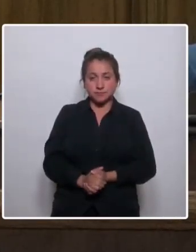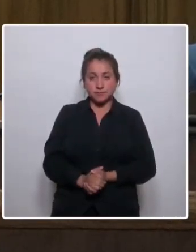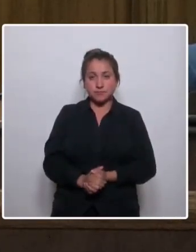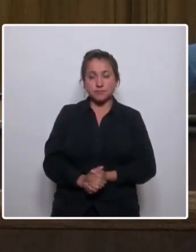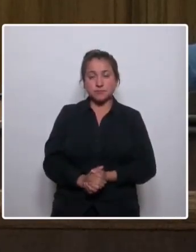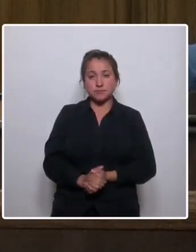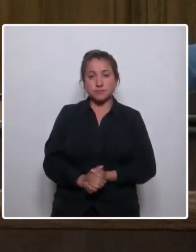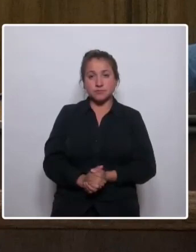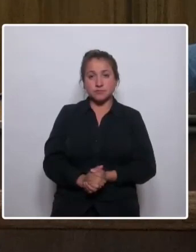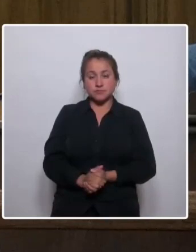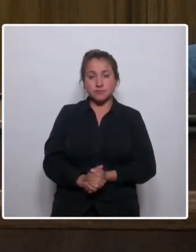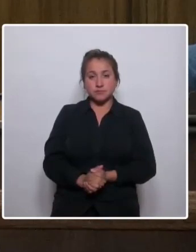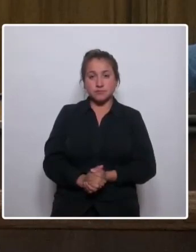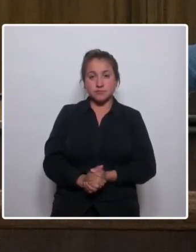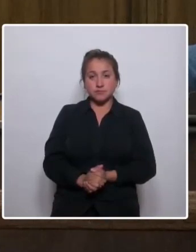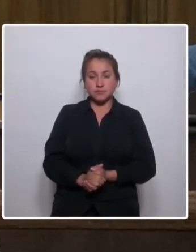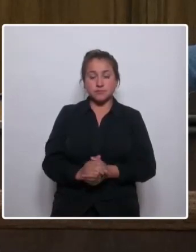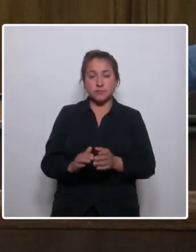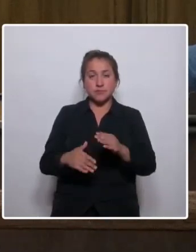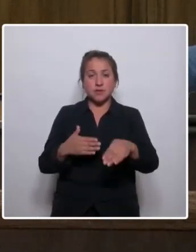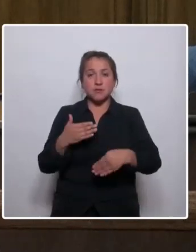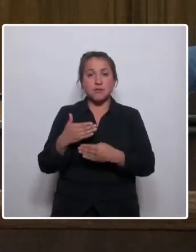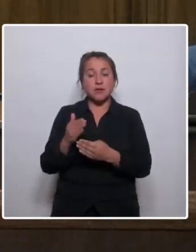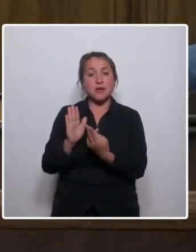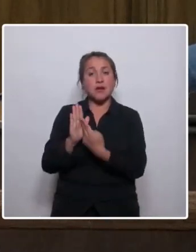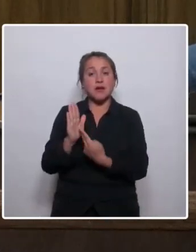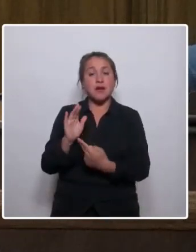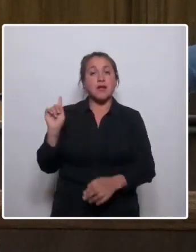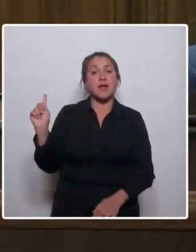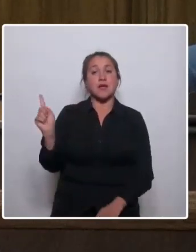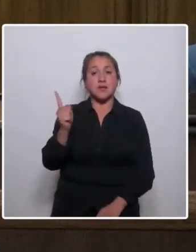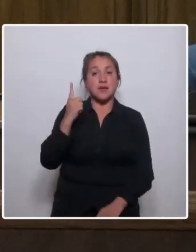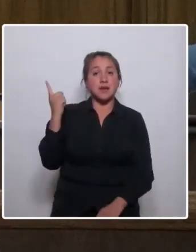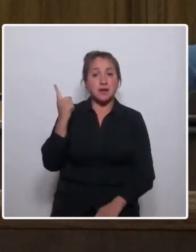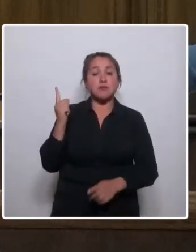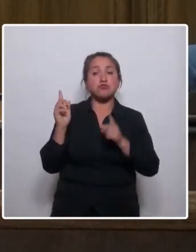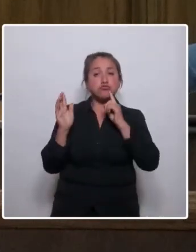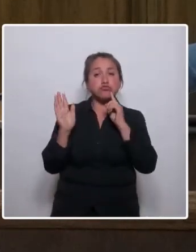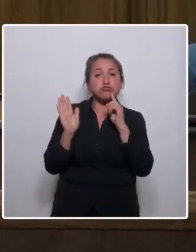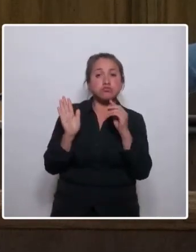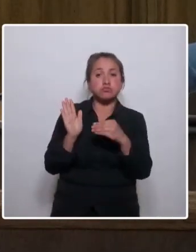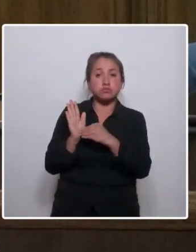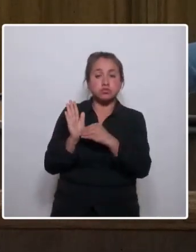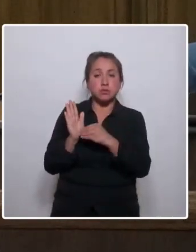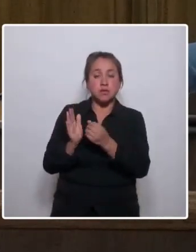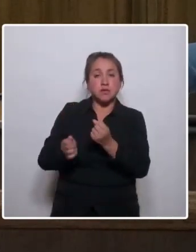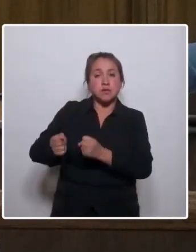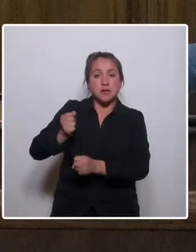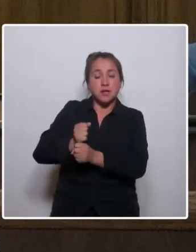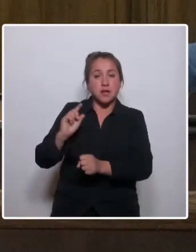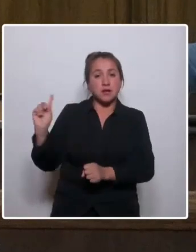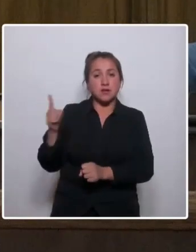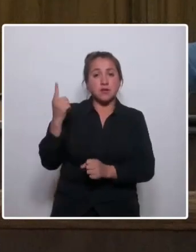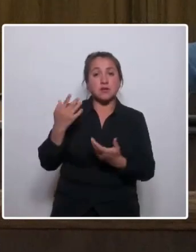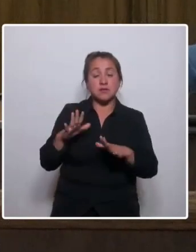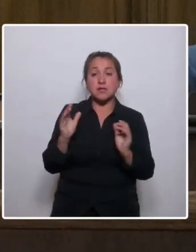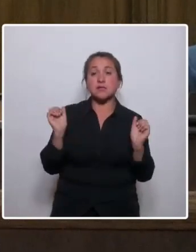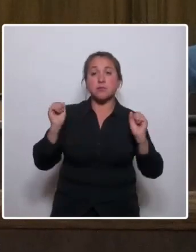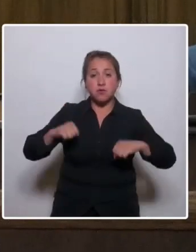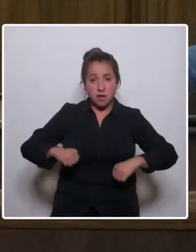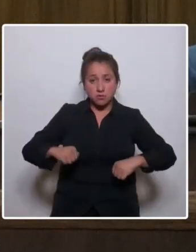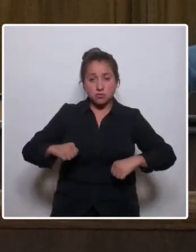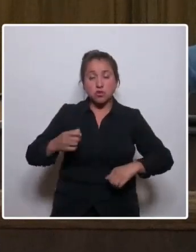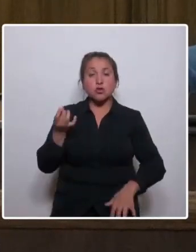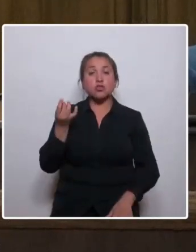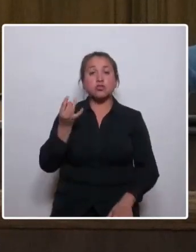añade, en base a la regla general ya contenida en la sustitutiva global que se ha aprobado, para